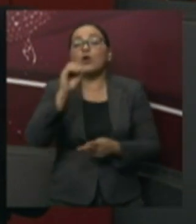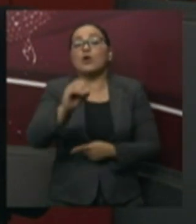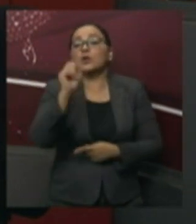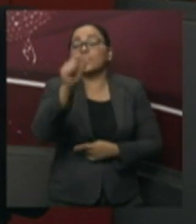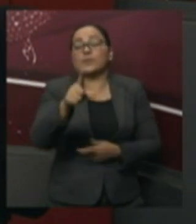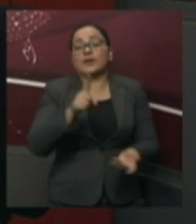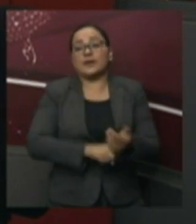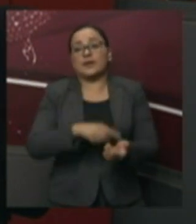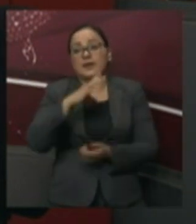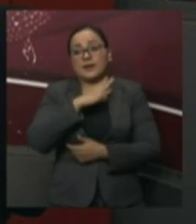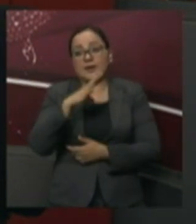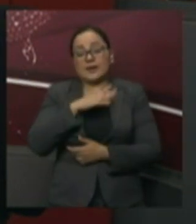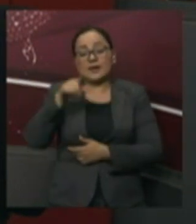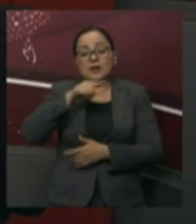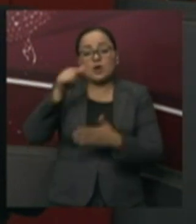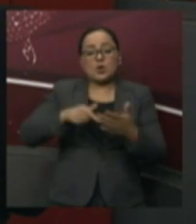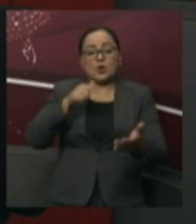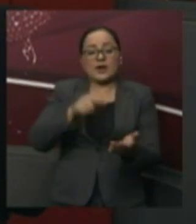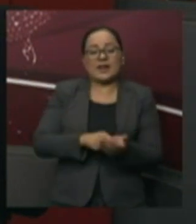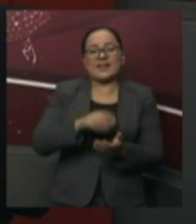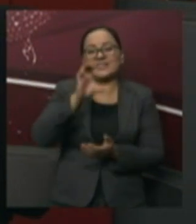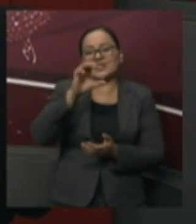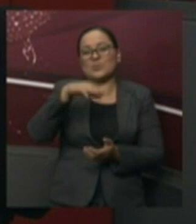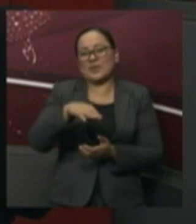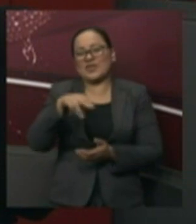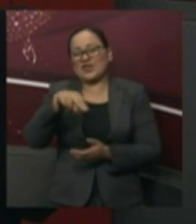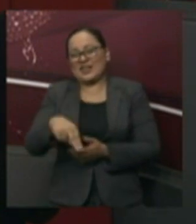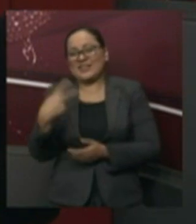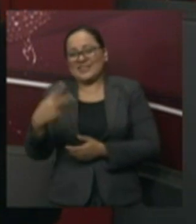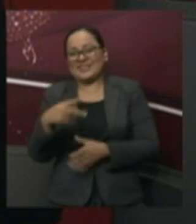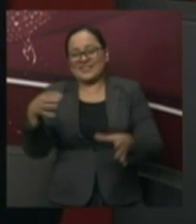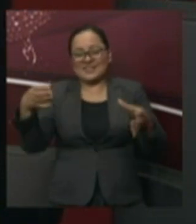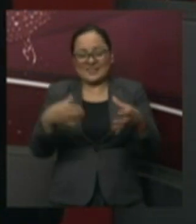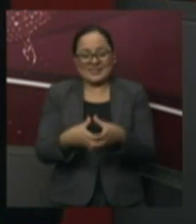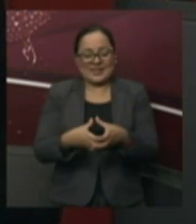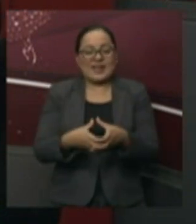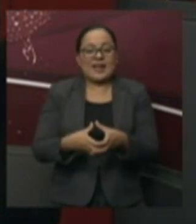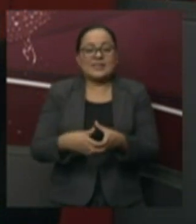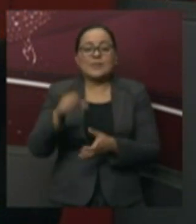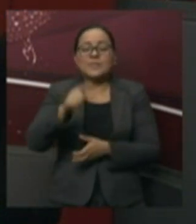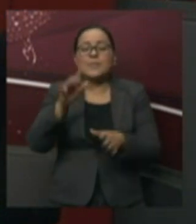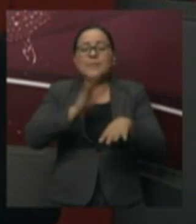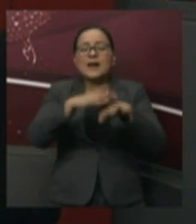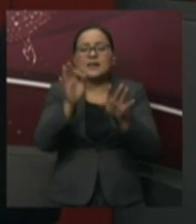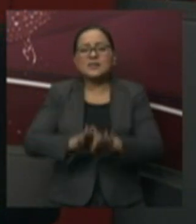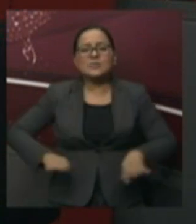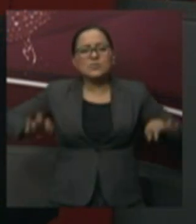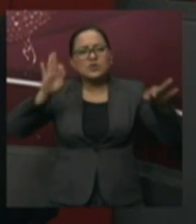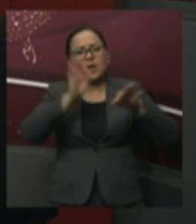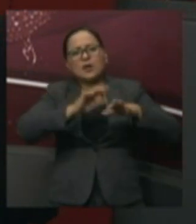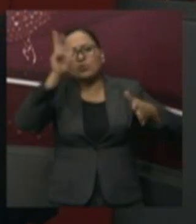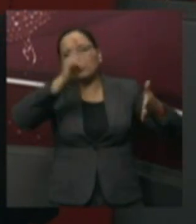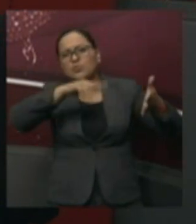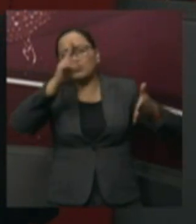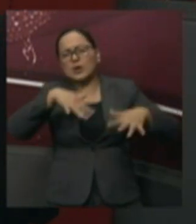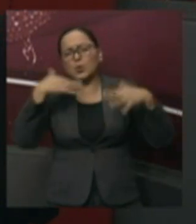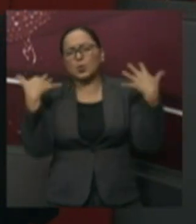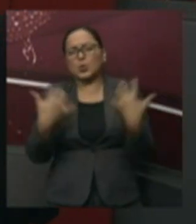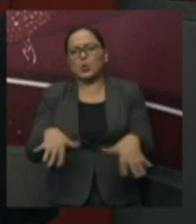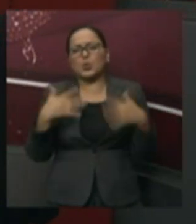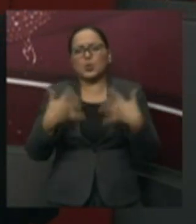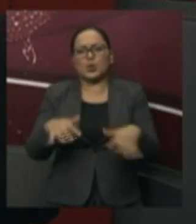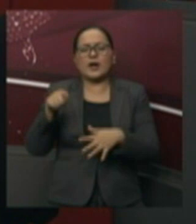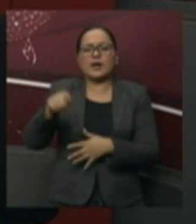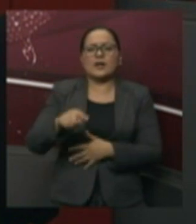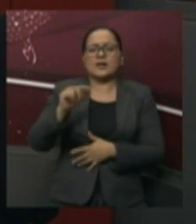también en el Centro Médico Nacional, precisamente donde también encontramos una de las obras, yo pienso, maestras de